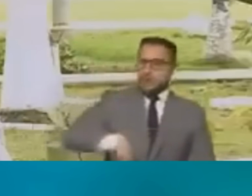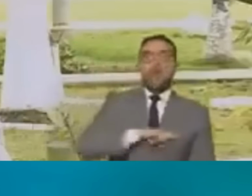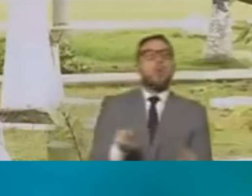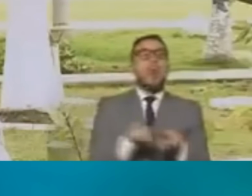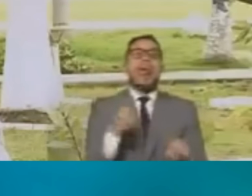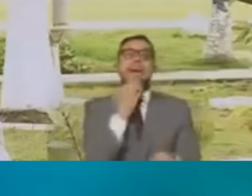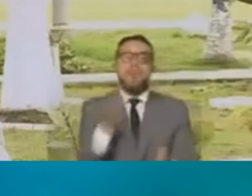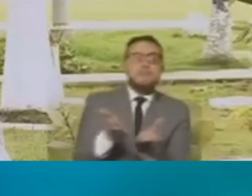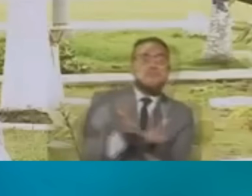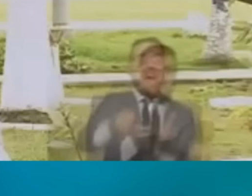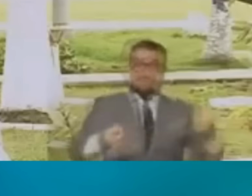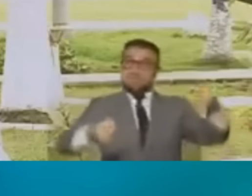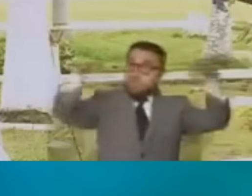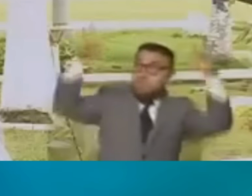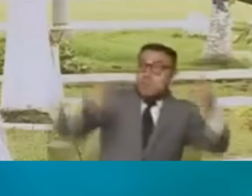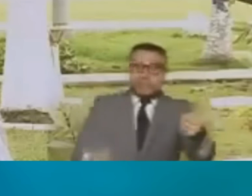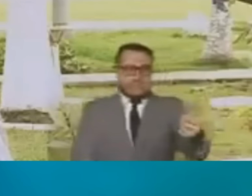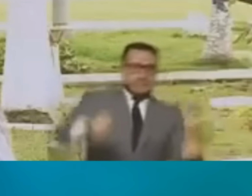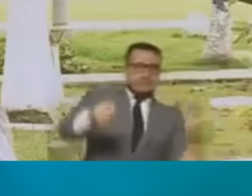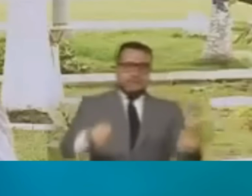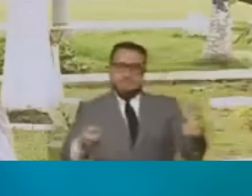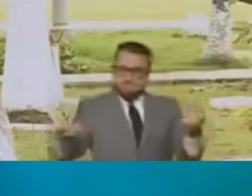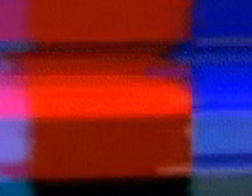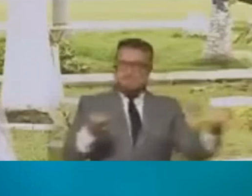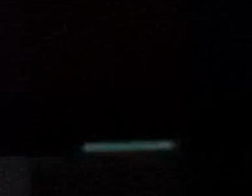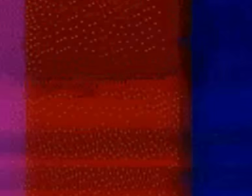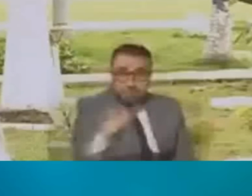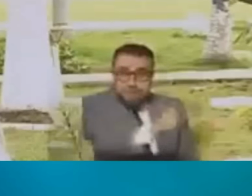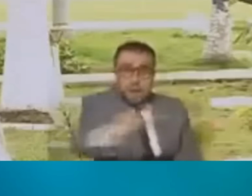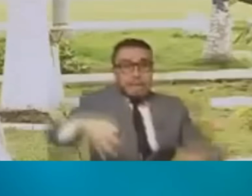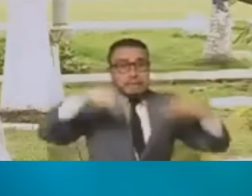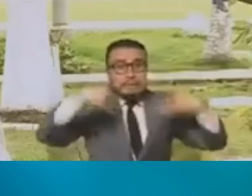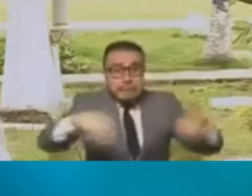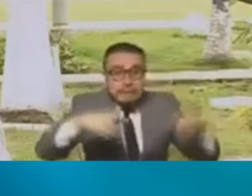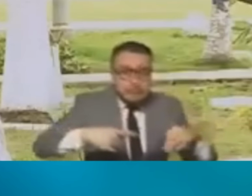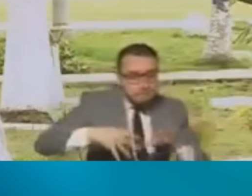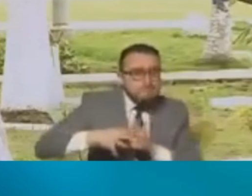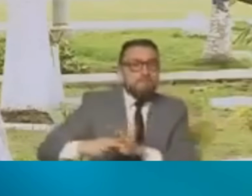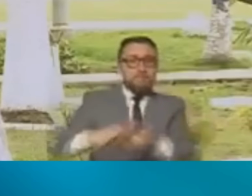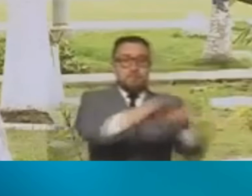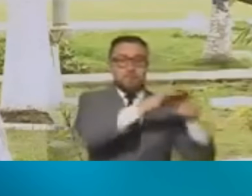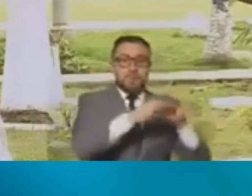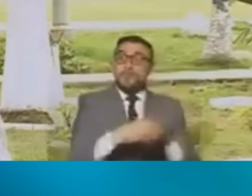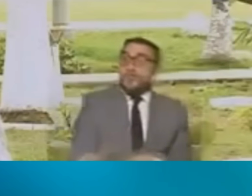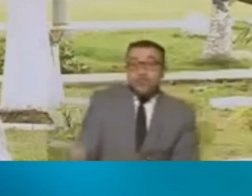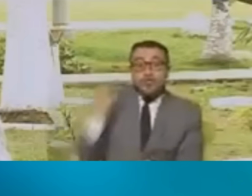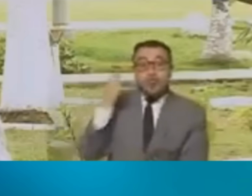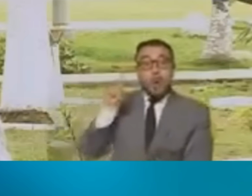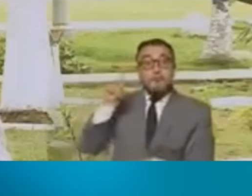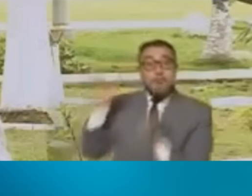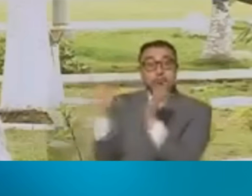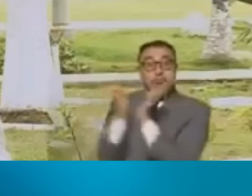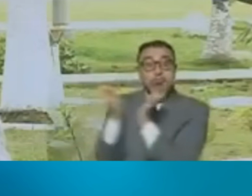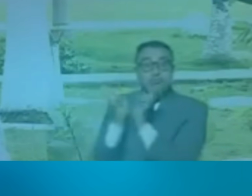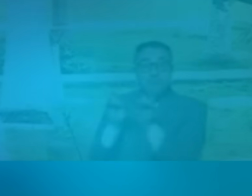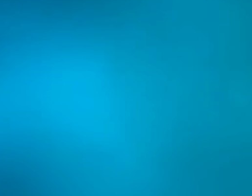las tormentas y sabremos que finalmente todo depende del pueblo. La manifestación del 1 de mayo es un enorme mensaje